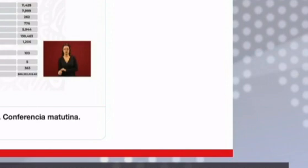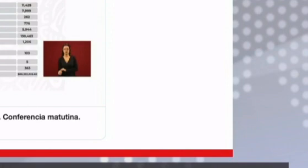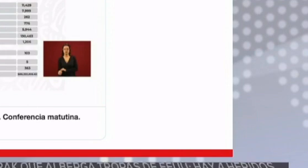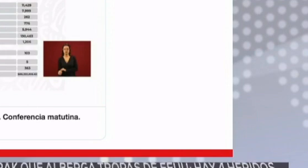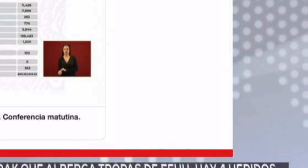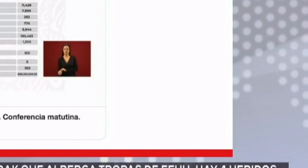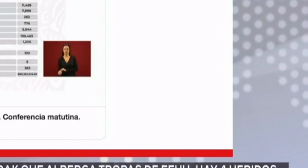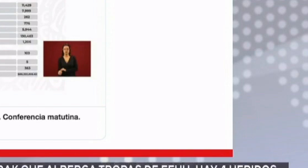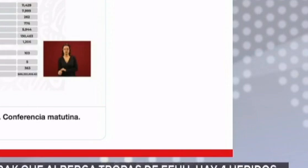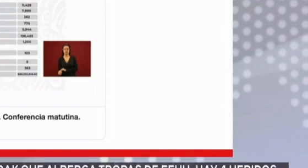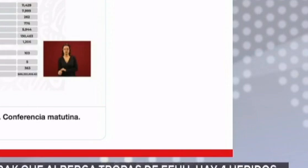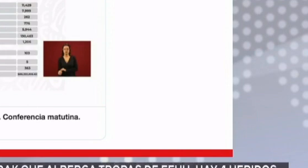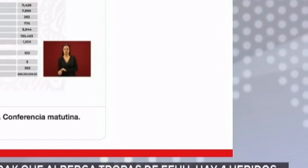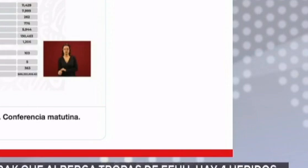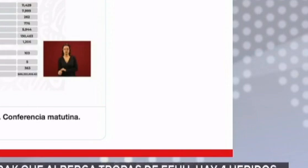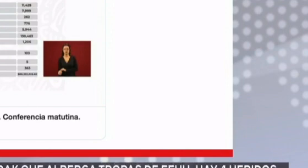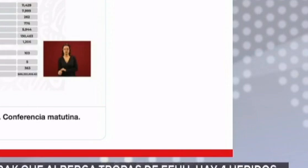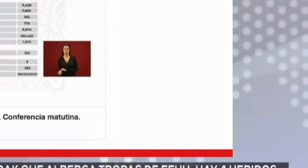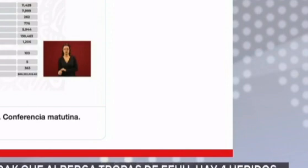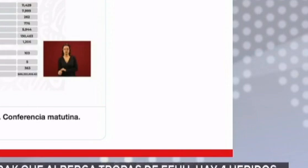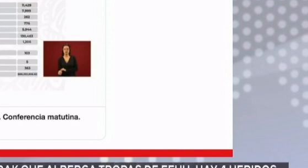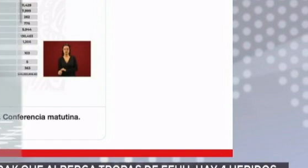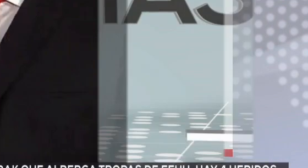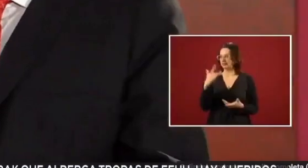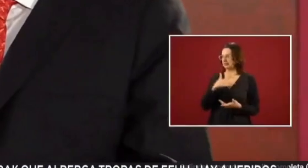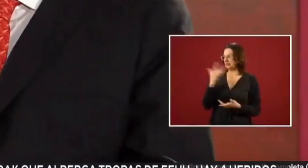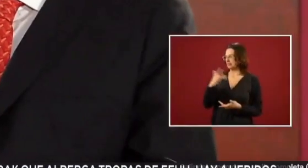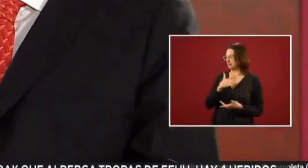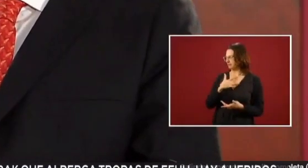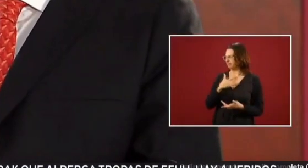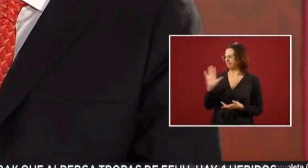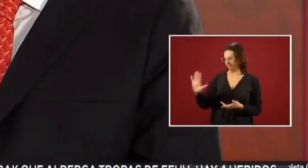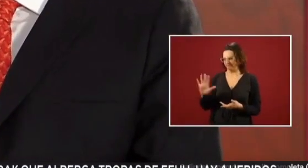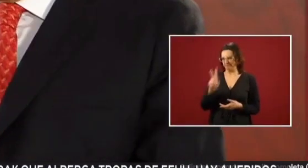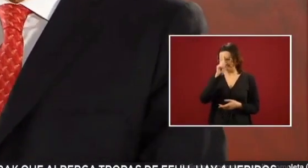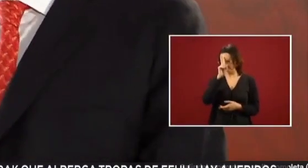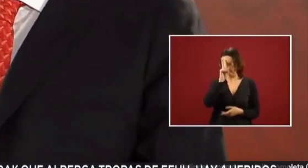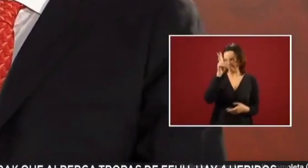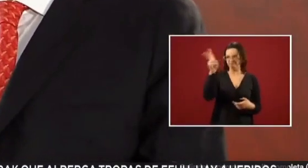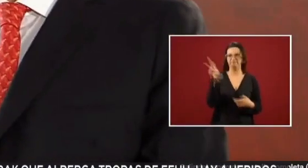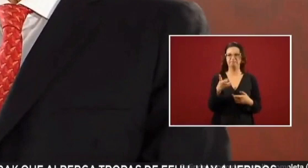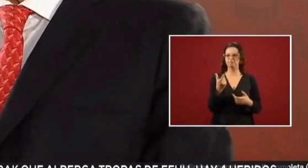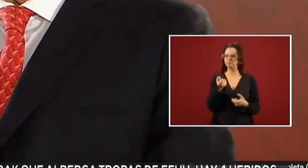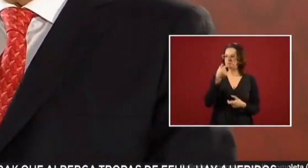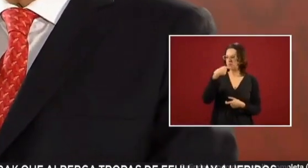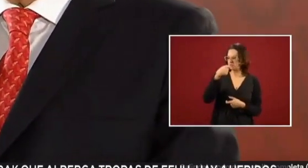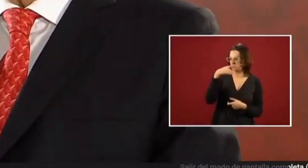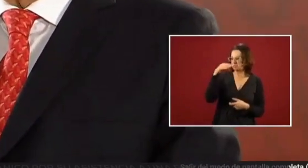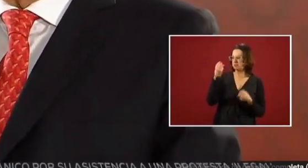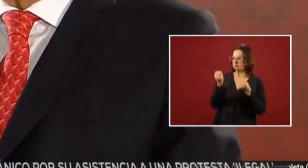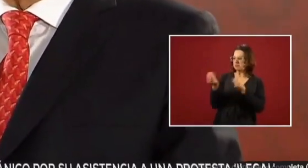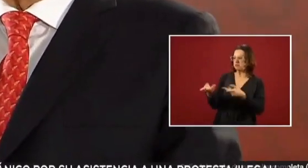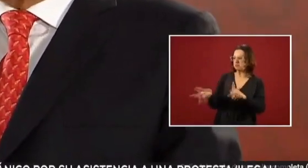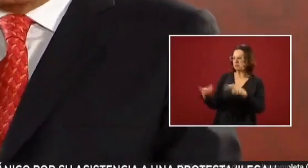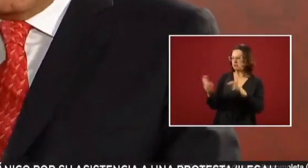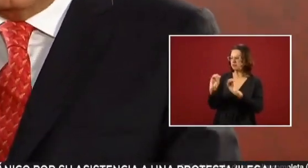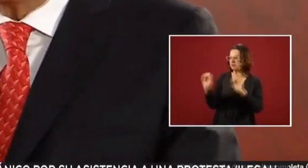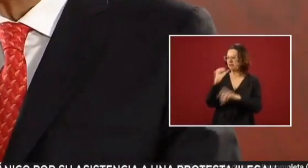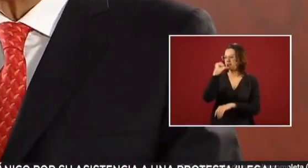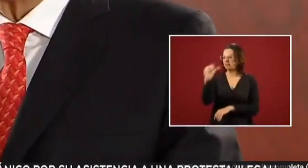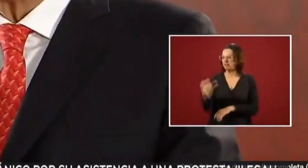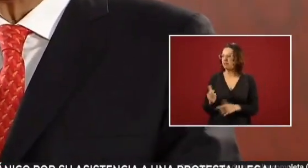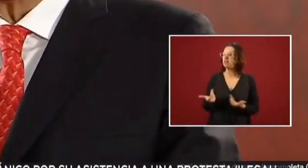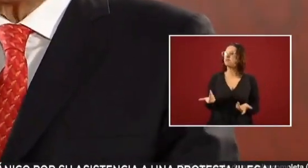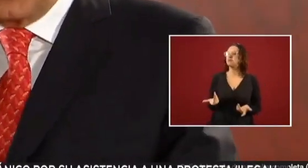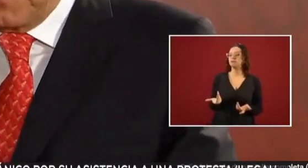la conferencia matutina en estos momentos se lleva a cabo está el proceso de preguntas y respuestas se ha hablado en torno a lo que es la universidad